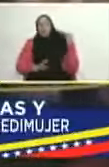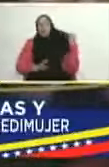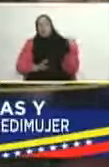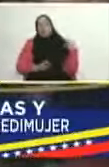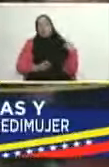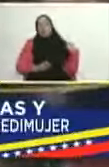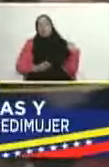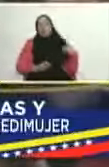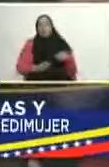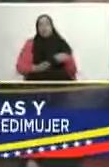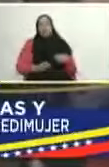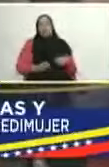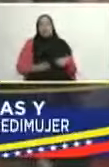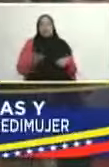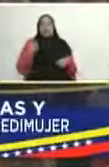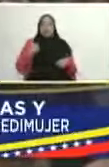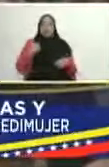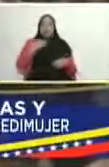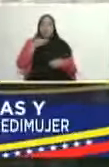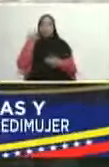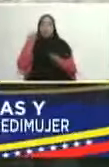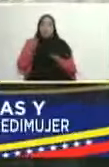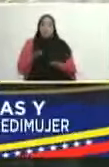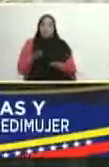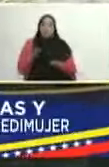está en los cielos.